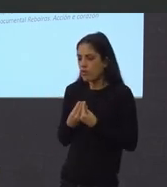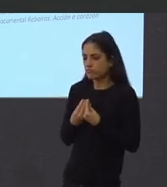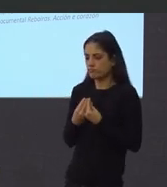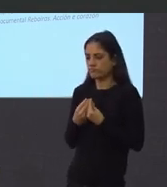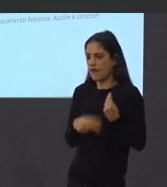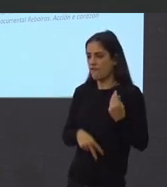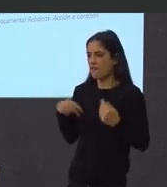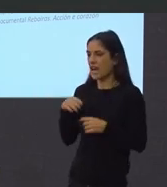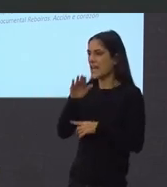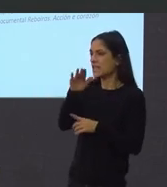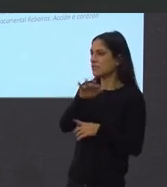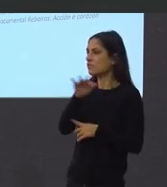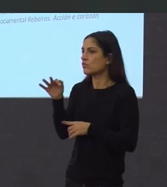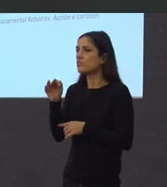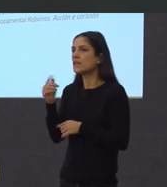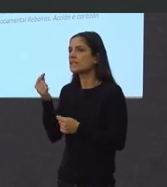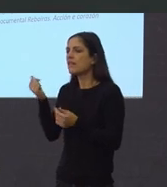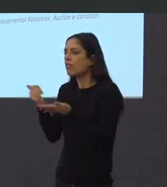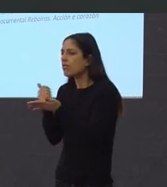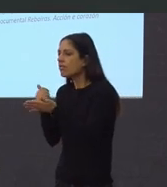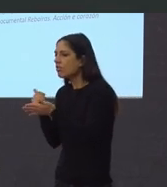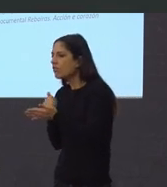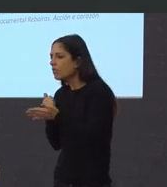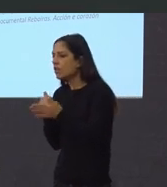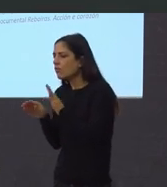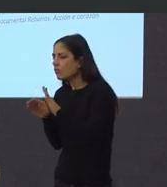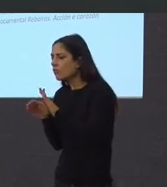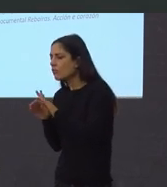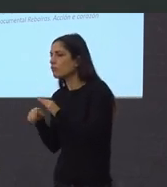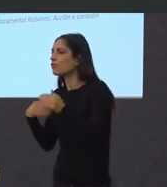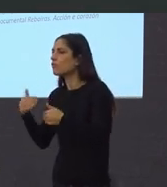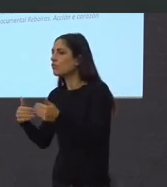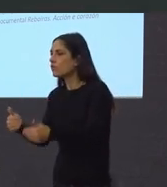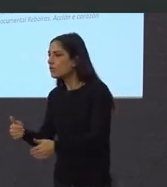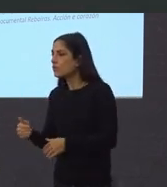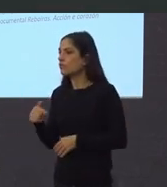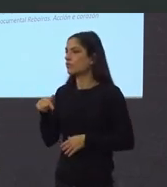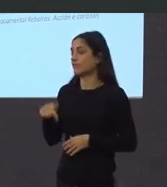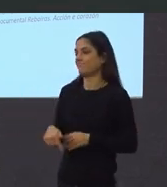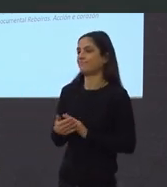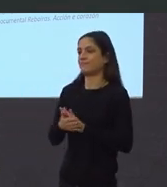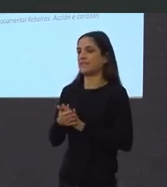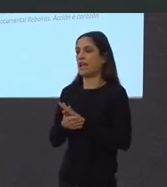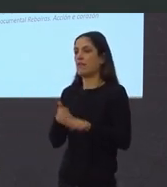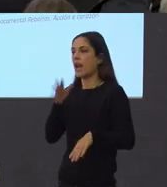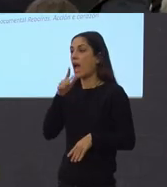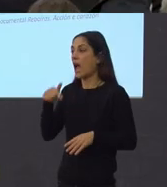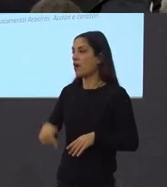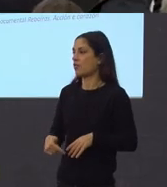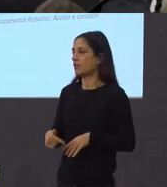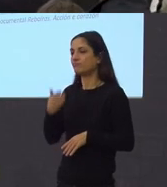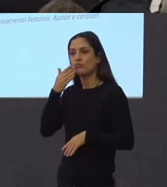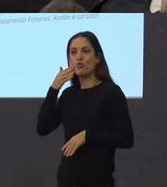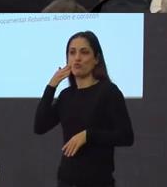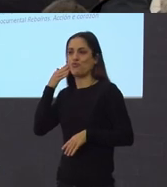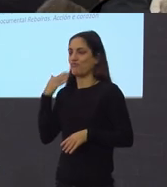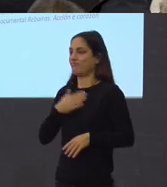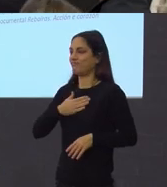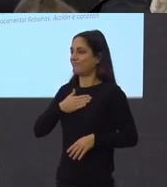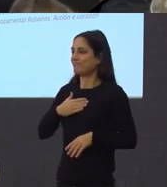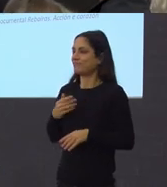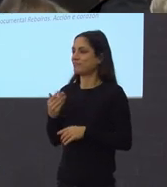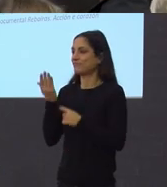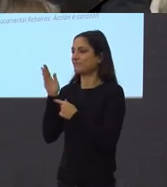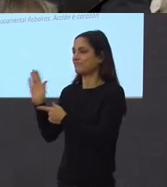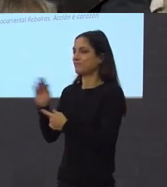como se sustentou nel, pois está, é un prazer e un orgullo inmenso presentar a Rebeca Quintáns,